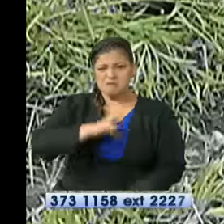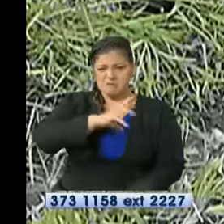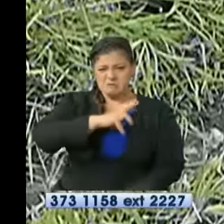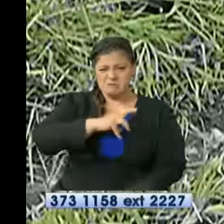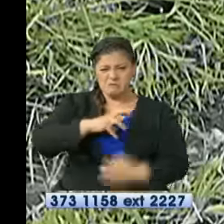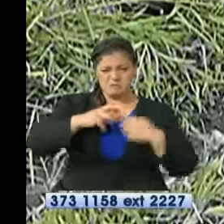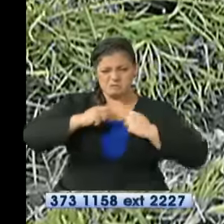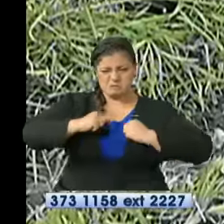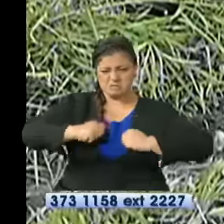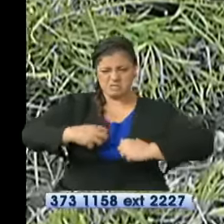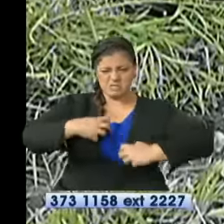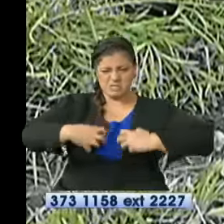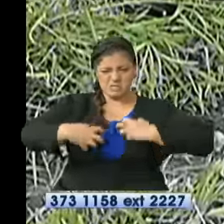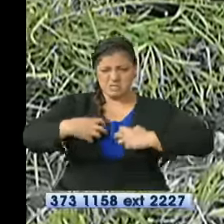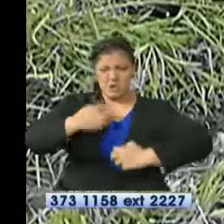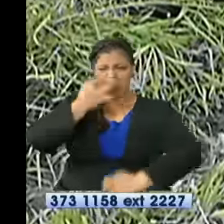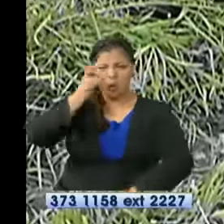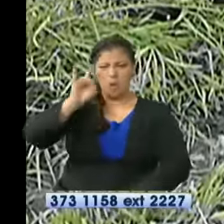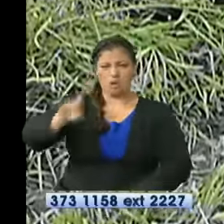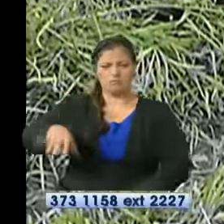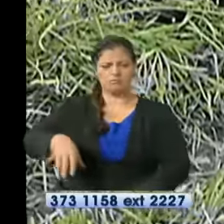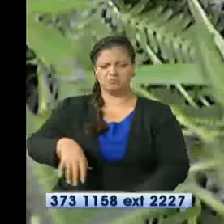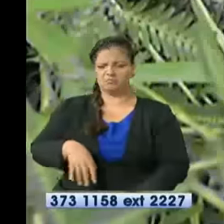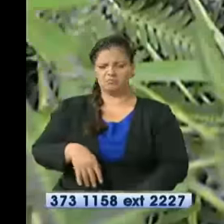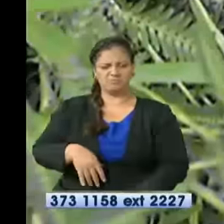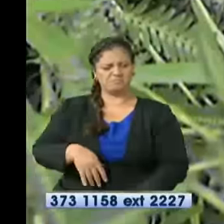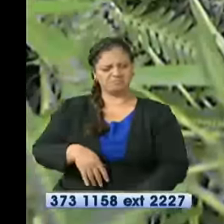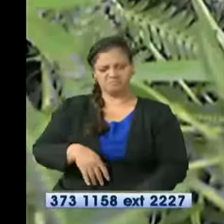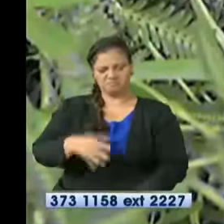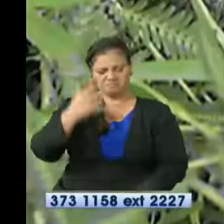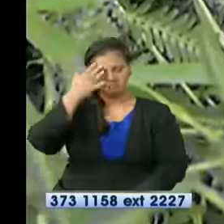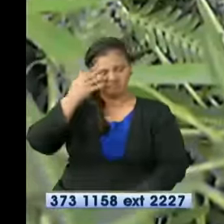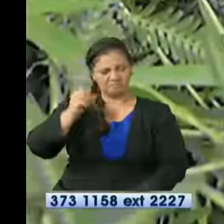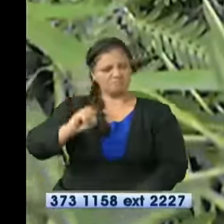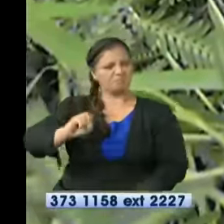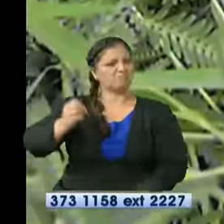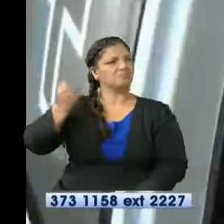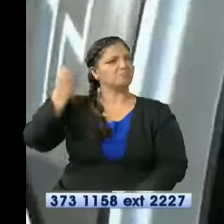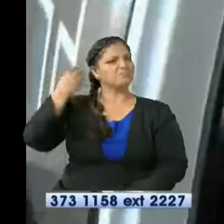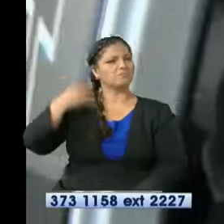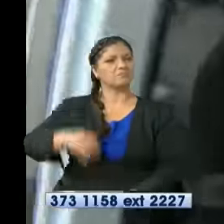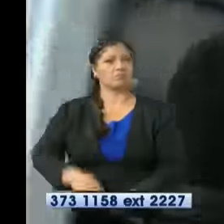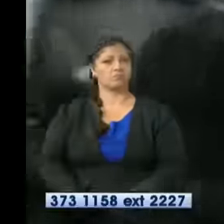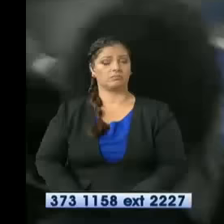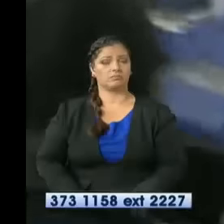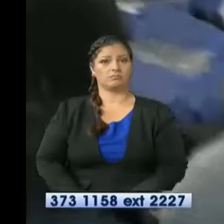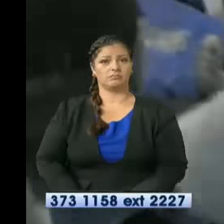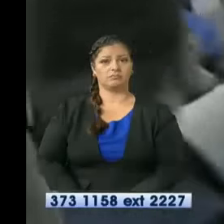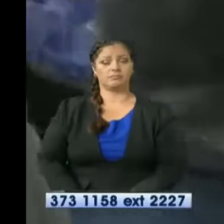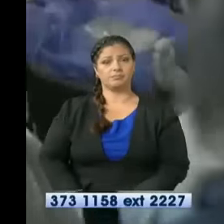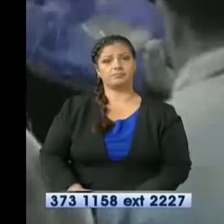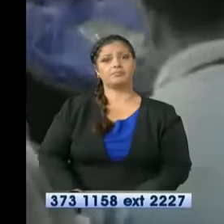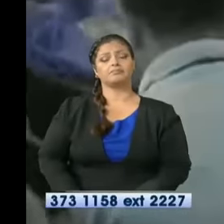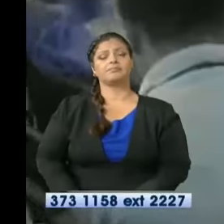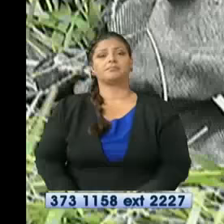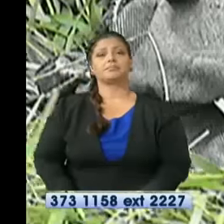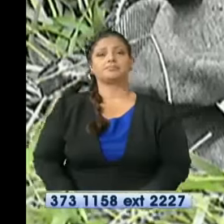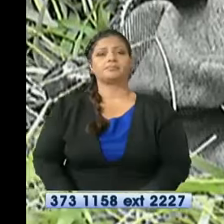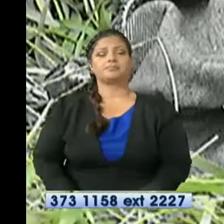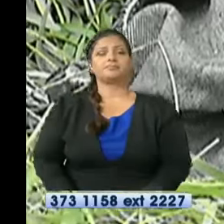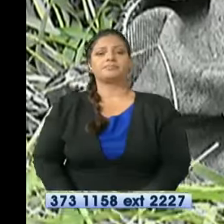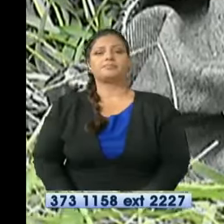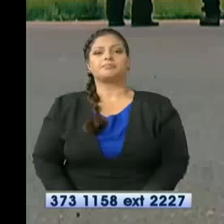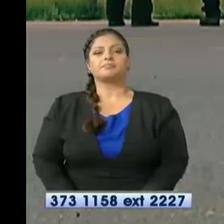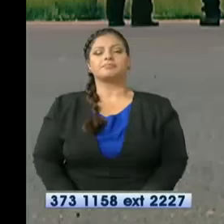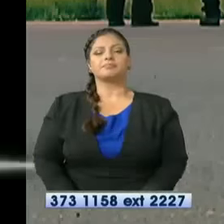Estupor y conmoción causó el hallazgo de un hombre con sus órganos sexuales cercenados cerca del redondel El Pajonal en la vía Daule Novol